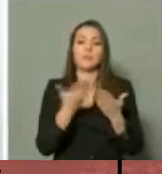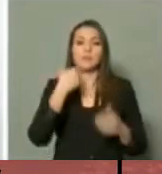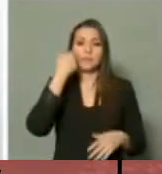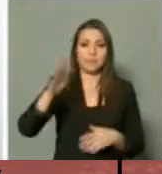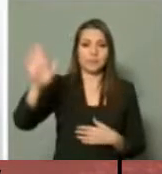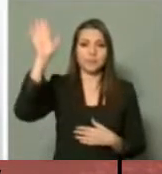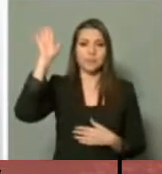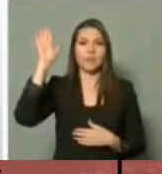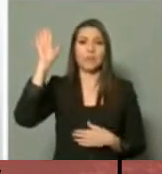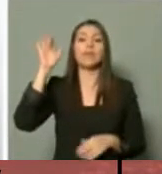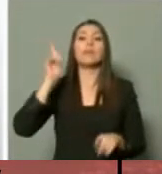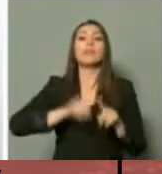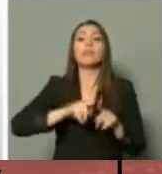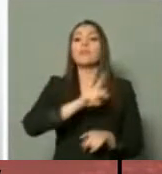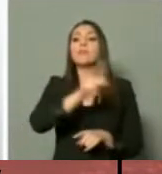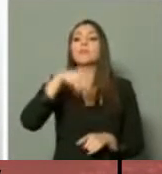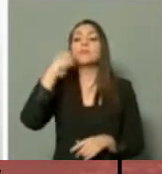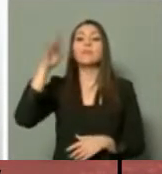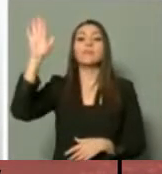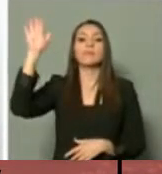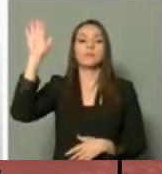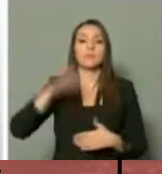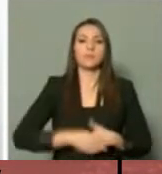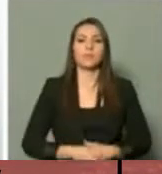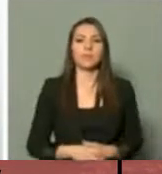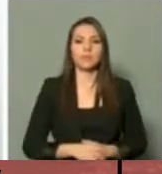la mano. ¿Quién de ustedes desea tomar la palabra?